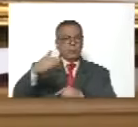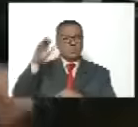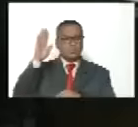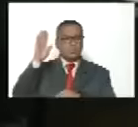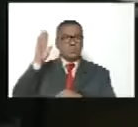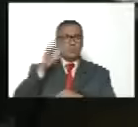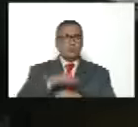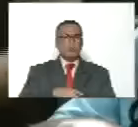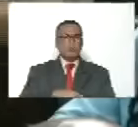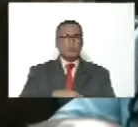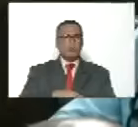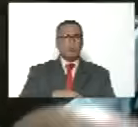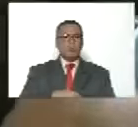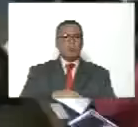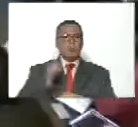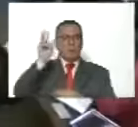costumbre.